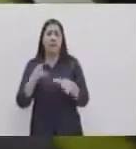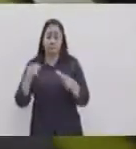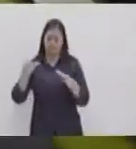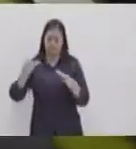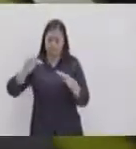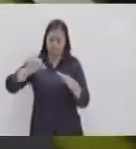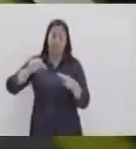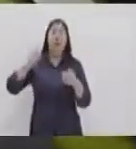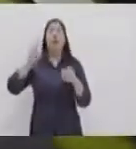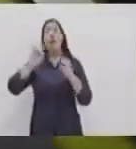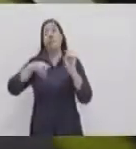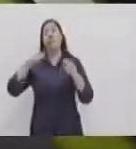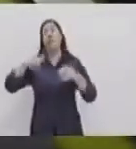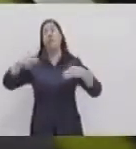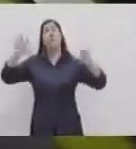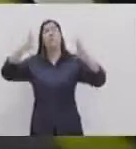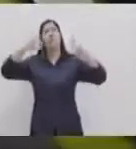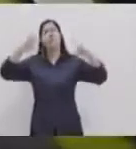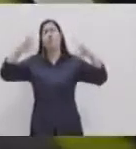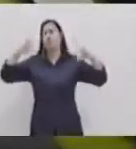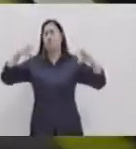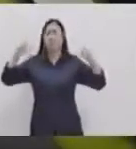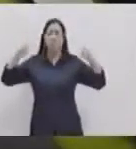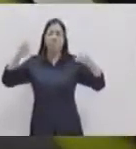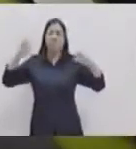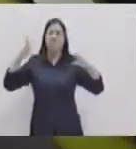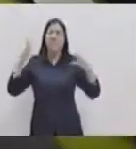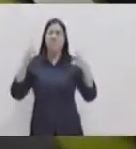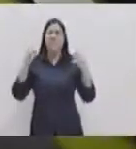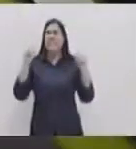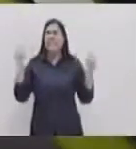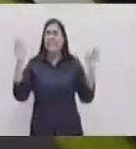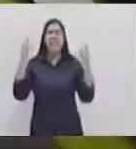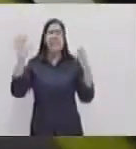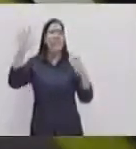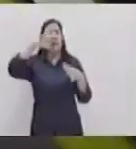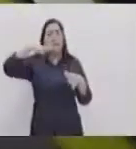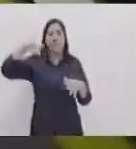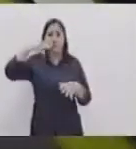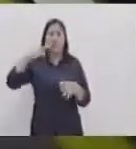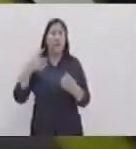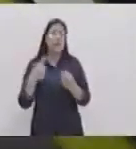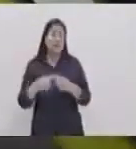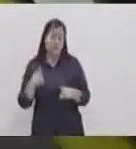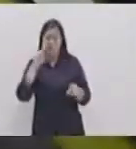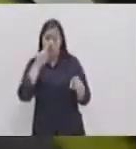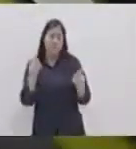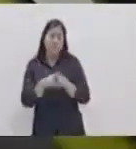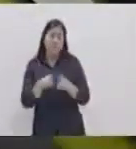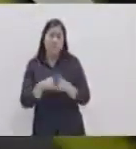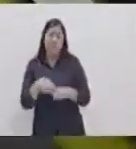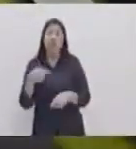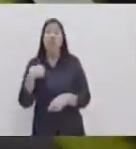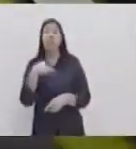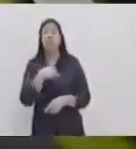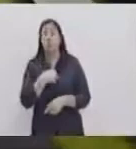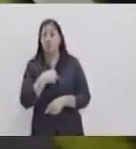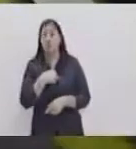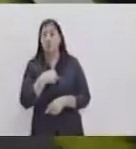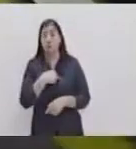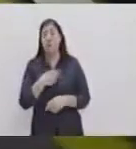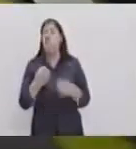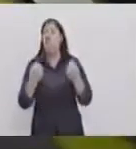la contaminación que hay en nuestro ambiente. Ajá. Lo encontramos, pero que también nosotros mismos